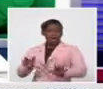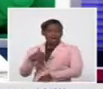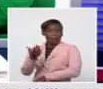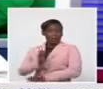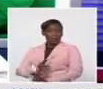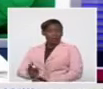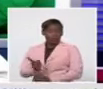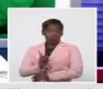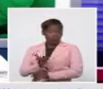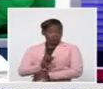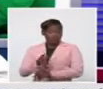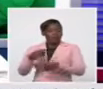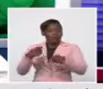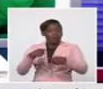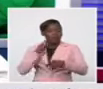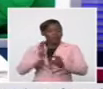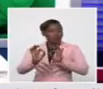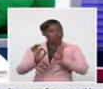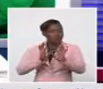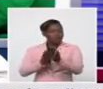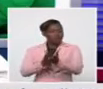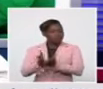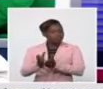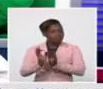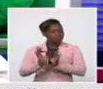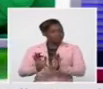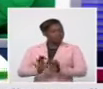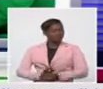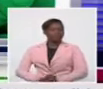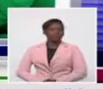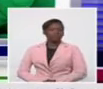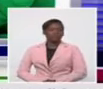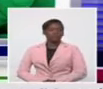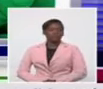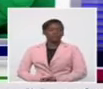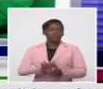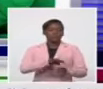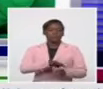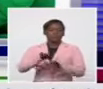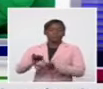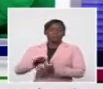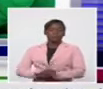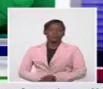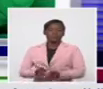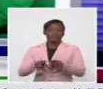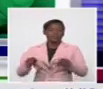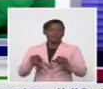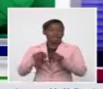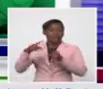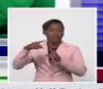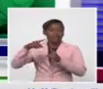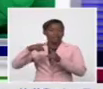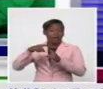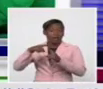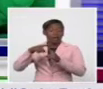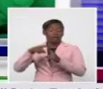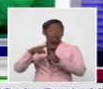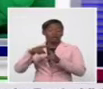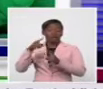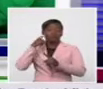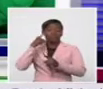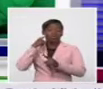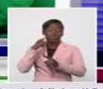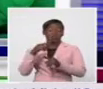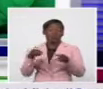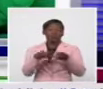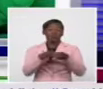aunque disminuye el número de casos con COVID que están ingresados de 80 a 70, pero 70 es una